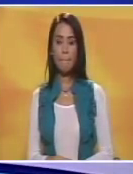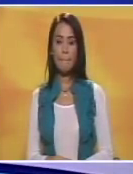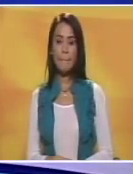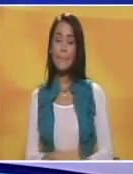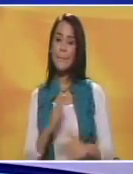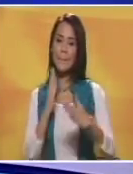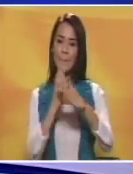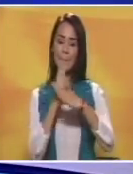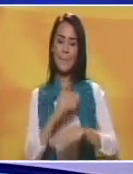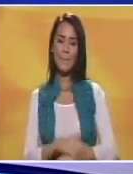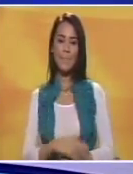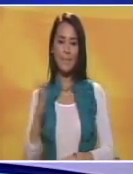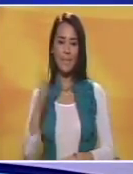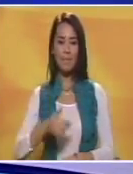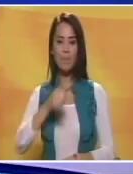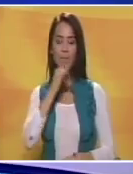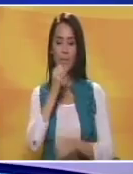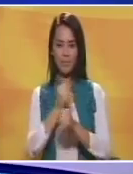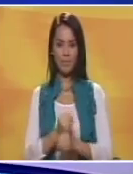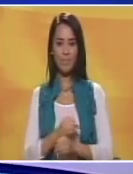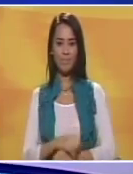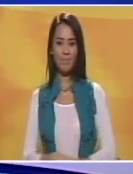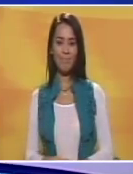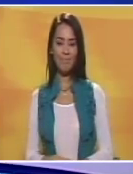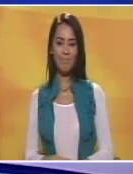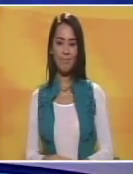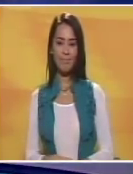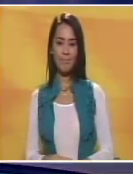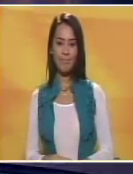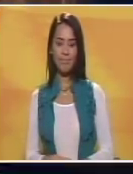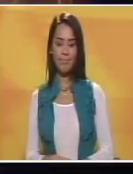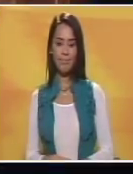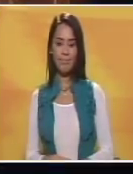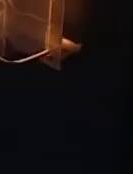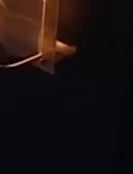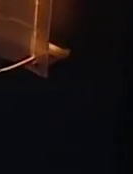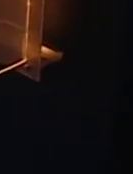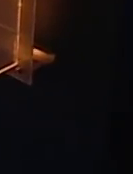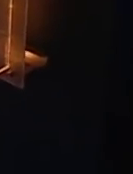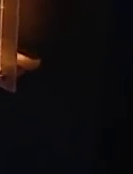Hacemos una breve pausa. Al regreso venimos con más información, no se aparten.